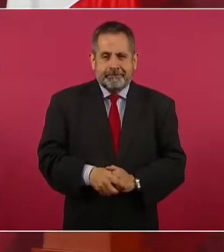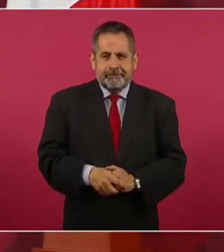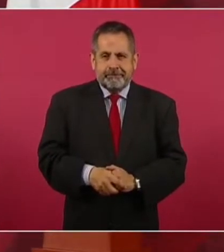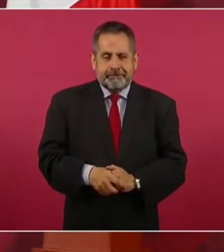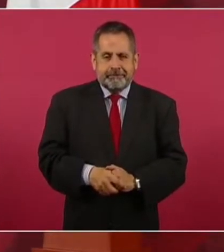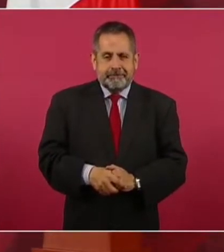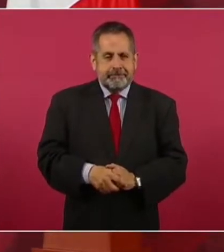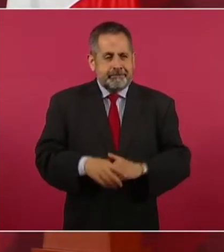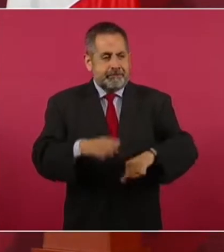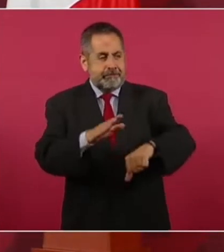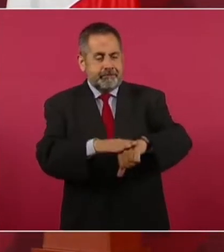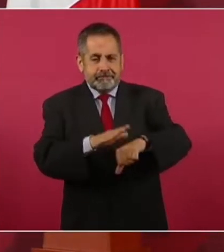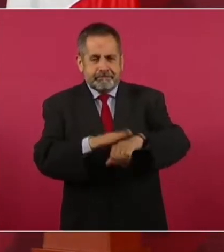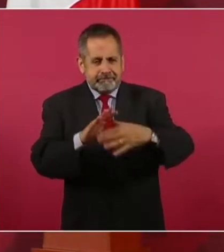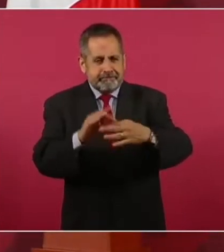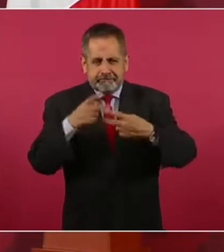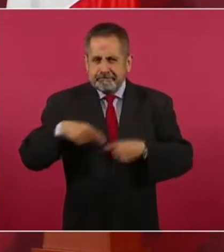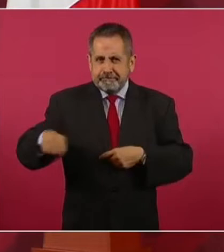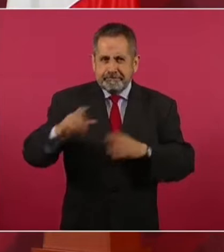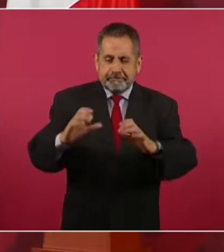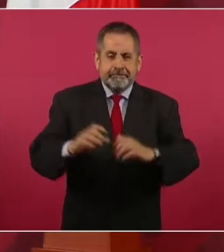hay que advertirle a la gente,